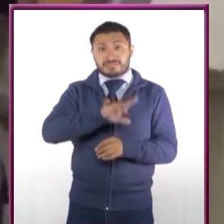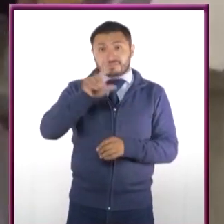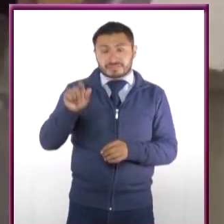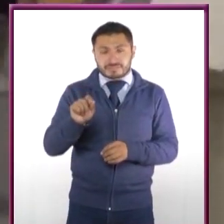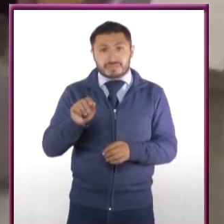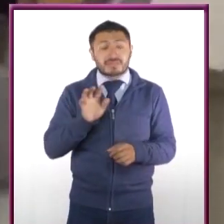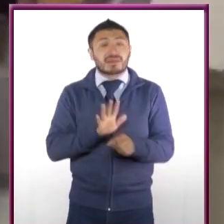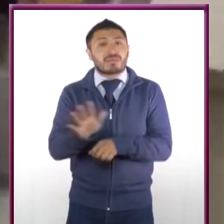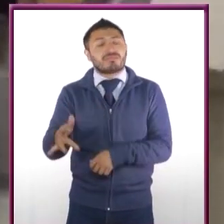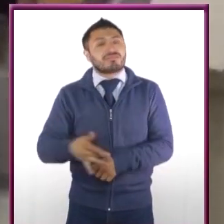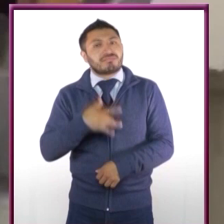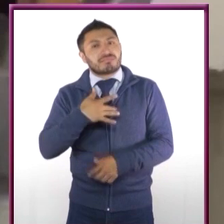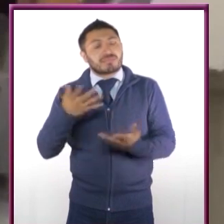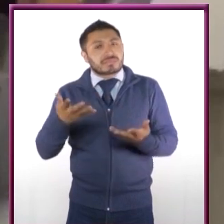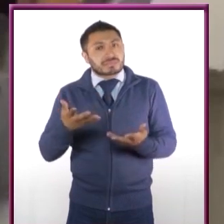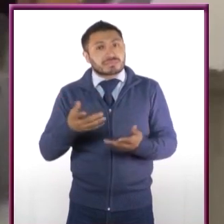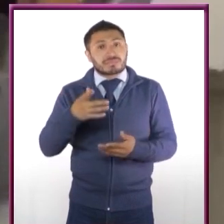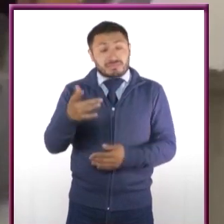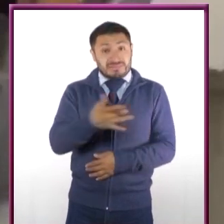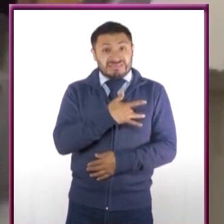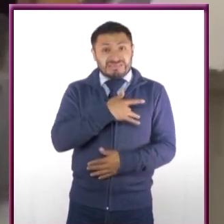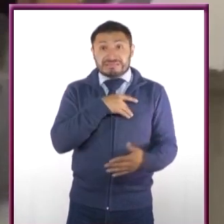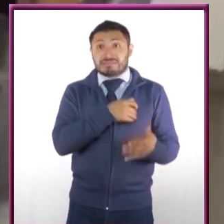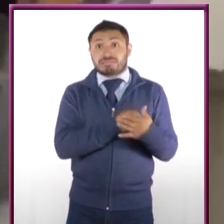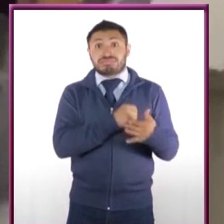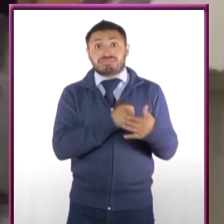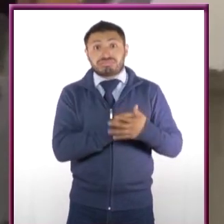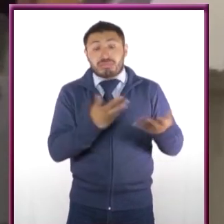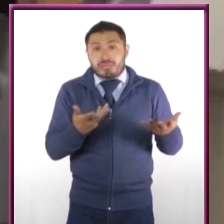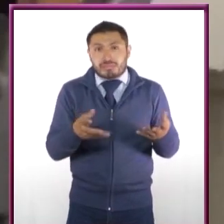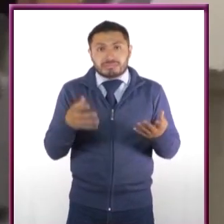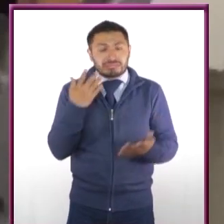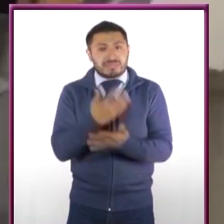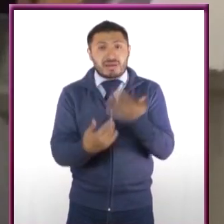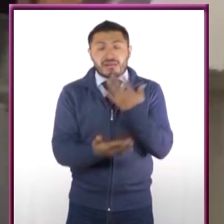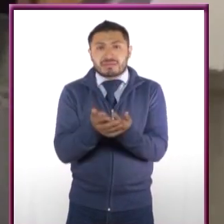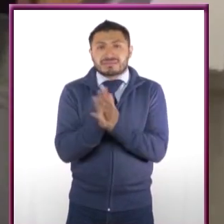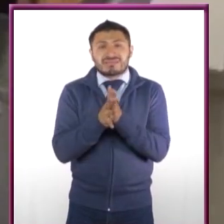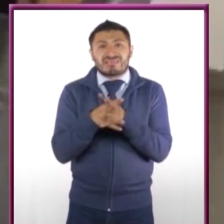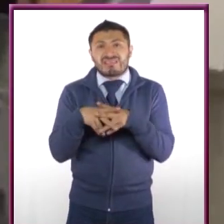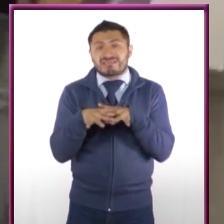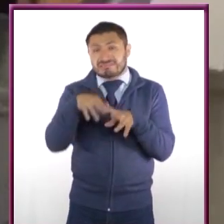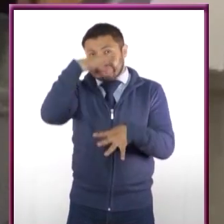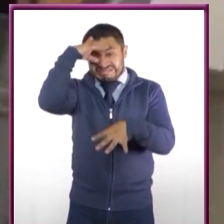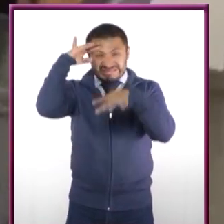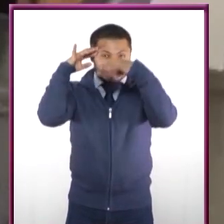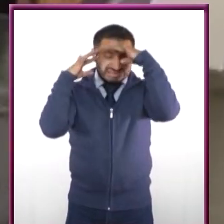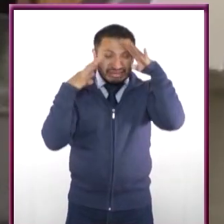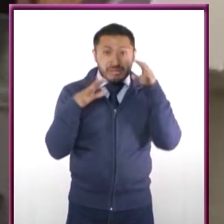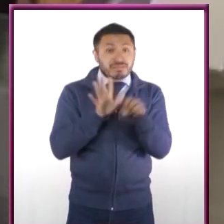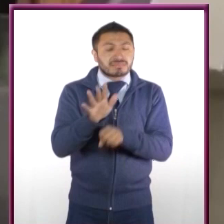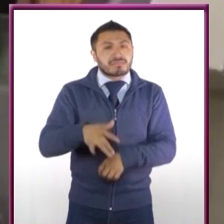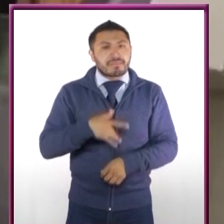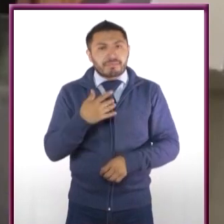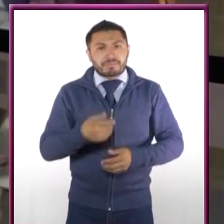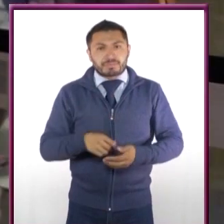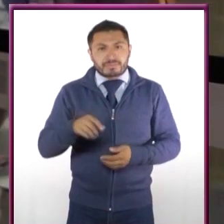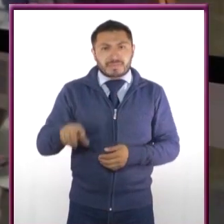¿qué sentiste? ¿No? ¿Sentiste el corazón que te palpitó? ¿Las manos te sudaron? ¿Qué sentiste?